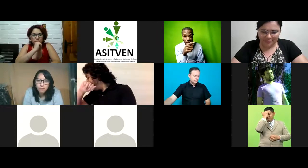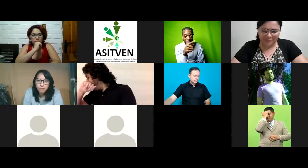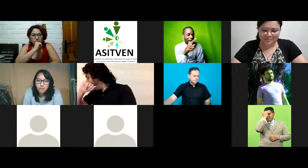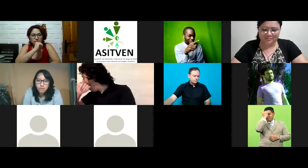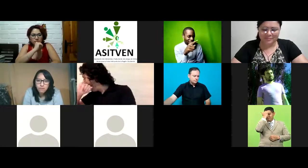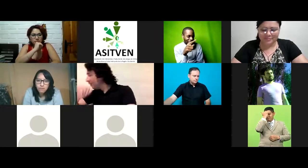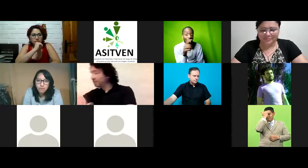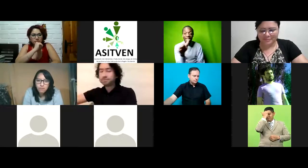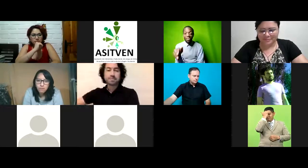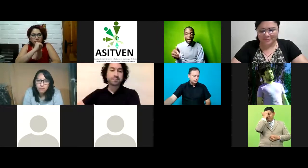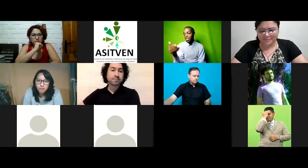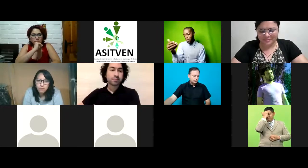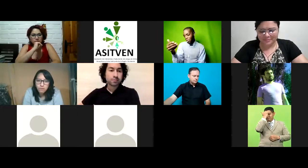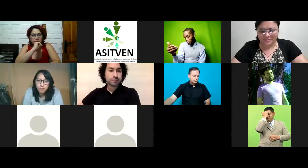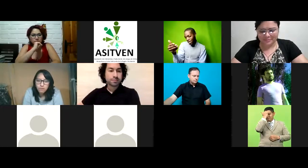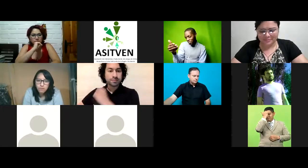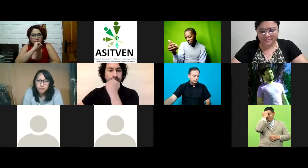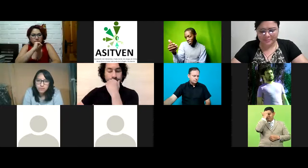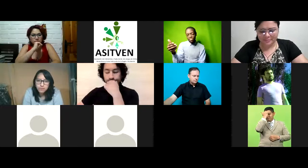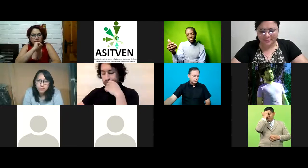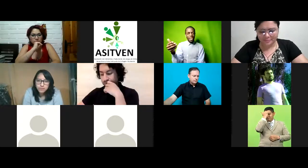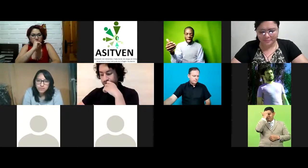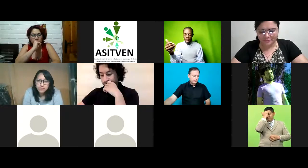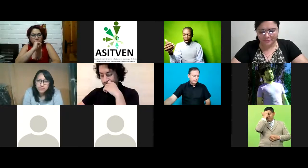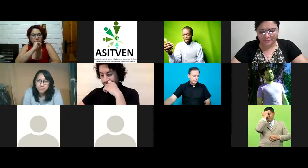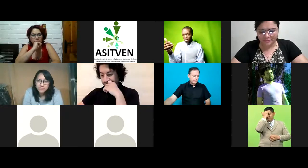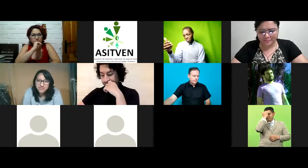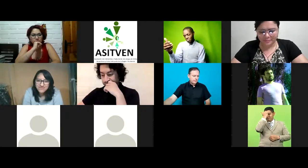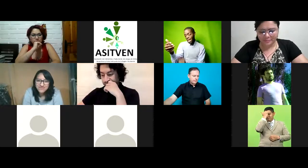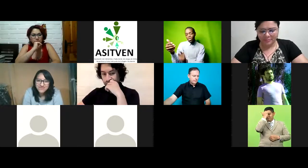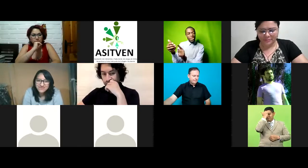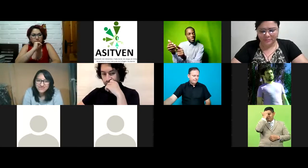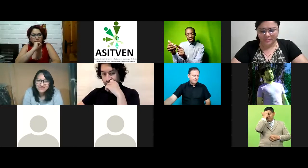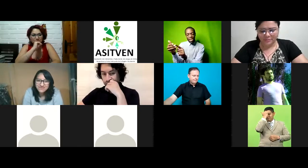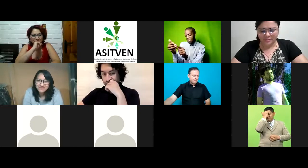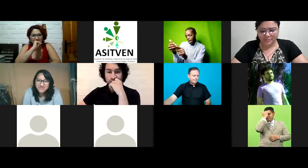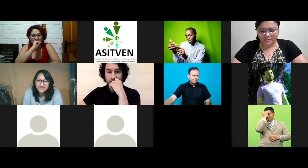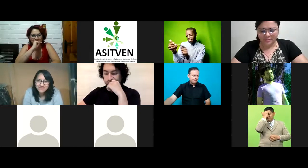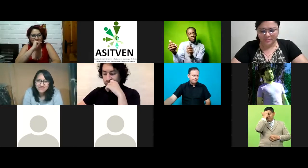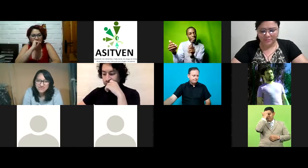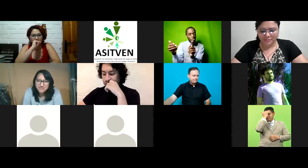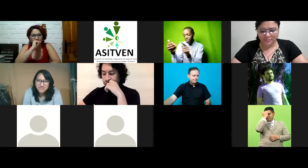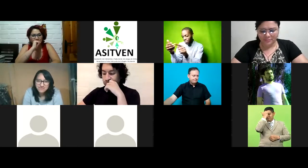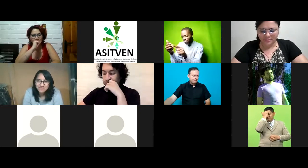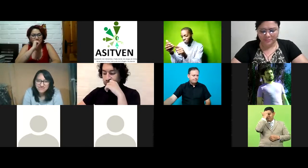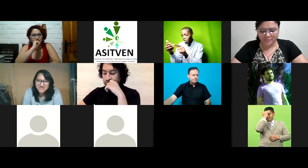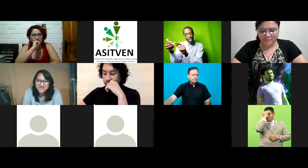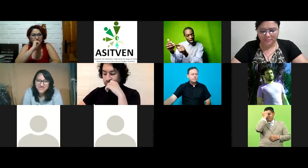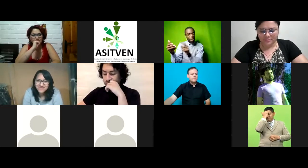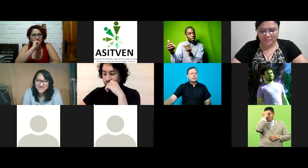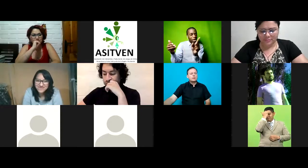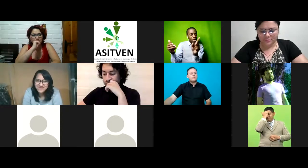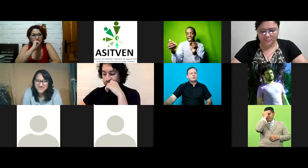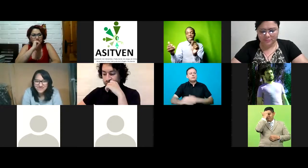video original y ve el video que usted hizo. ¿Sí? Ay, no dice bien esta parte, no me gusta, voy a